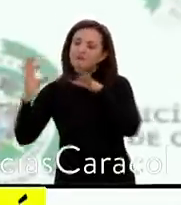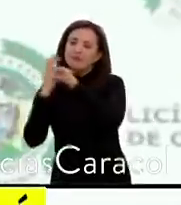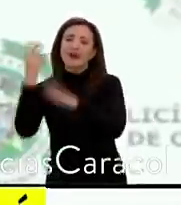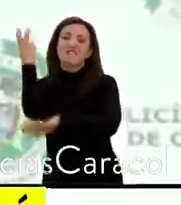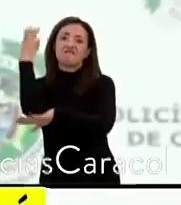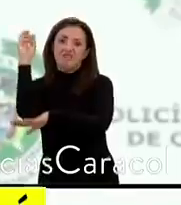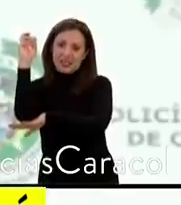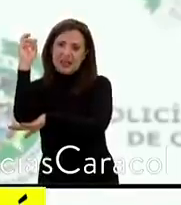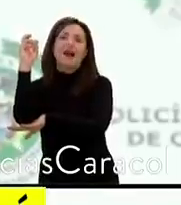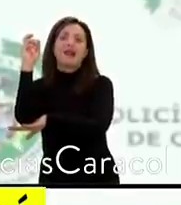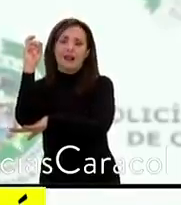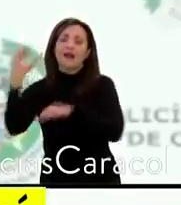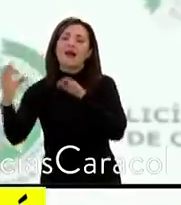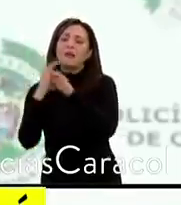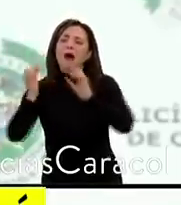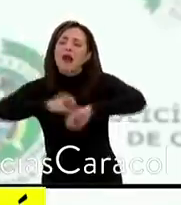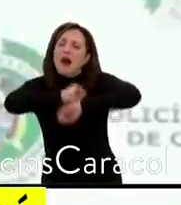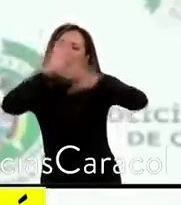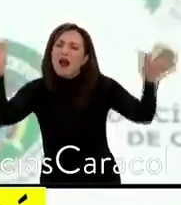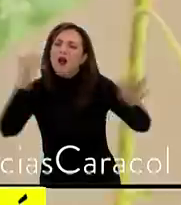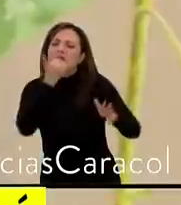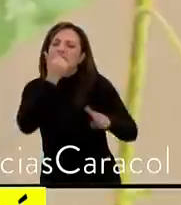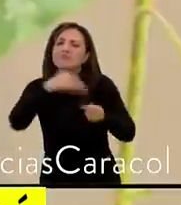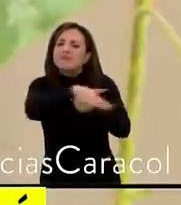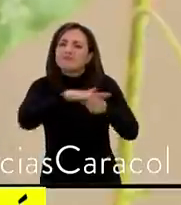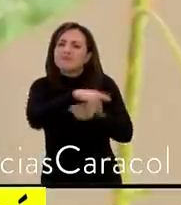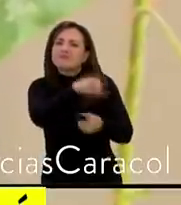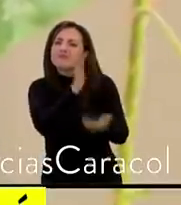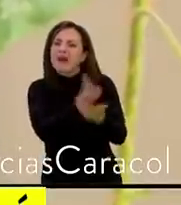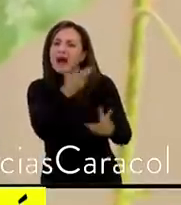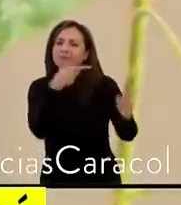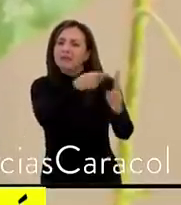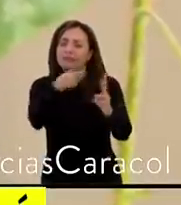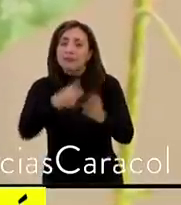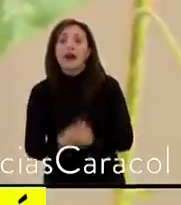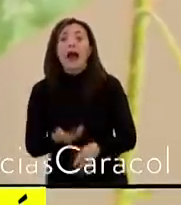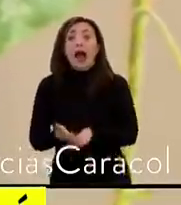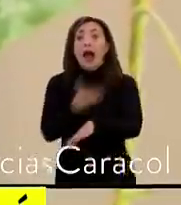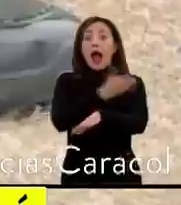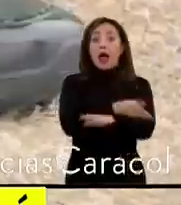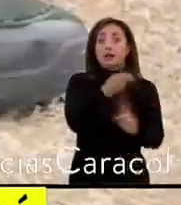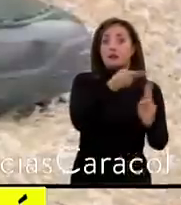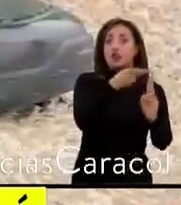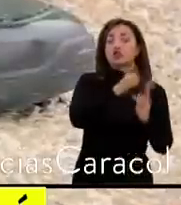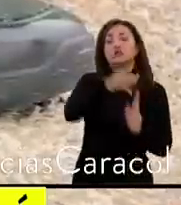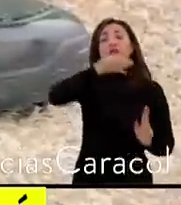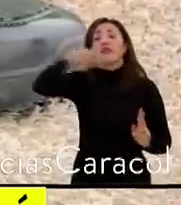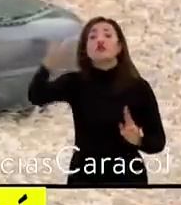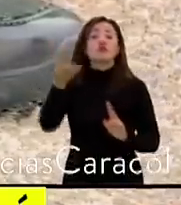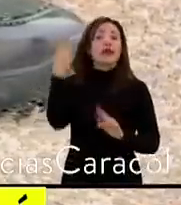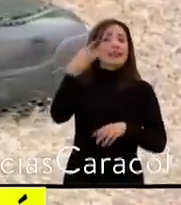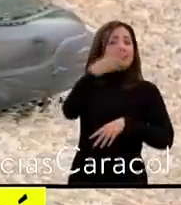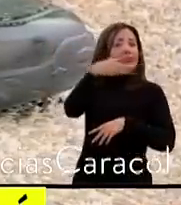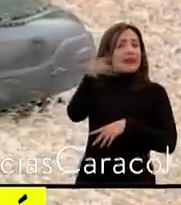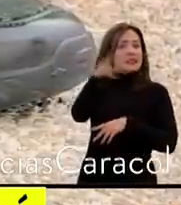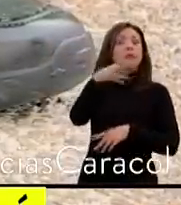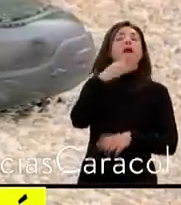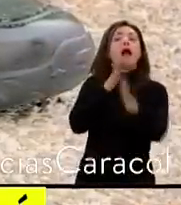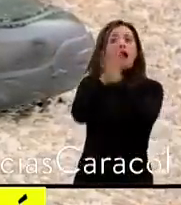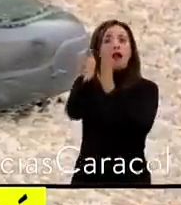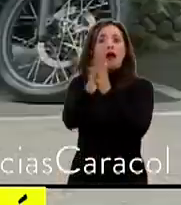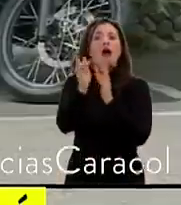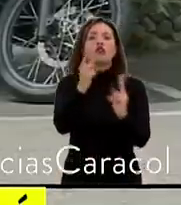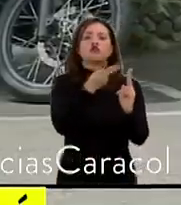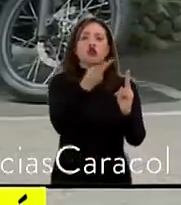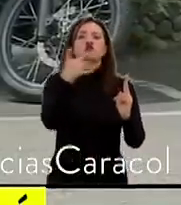General de la Nación para esclarecer este hecho tan lamentable. Ante la denuncia que habían presentado hace cerca de 3 semanas, los dos jóvenes habían sido trasladados